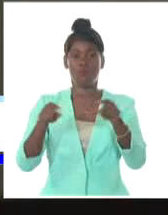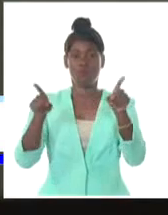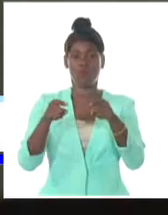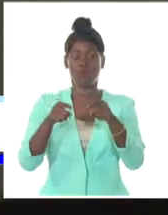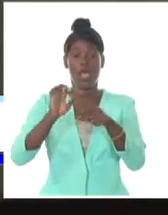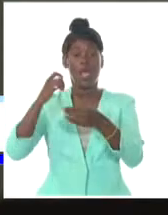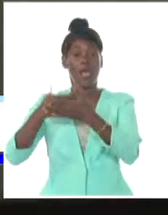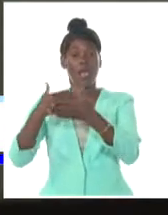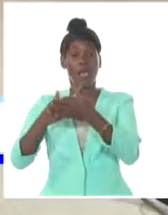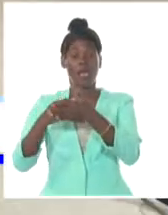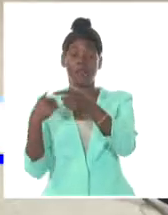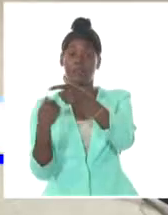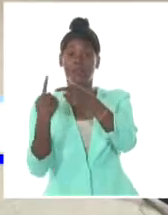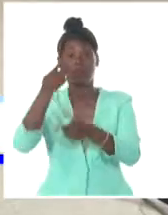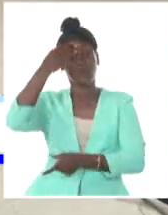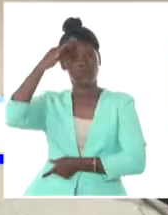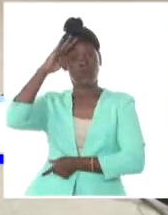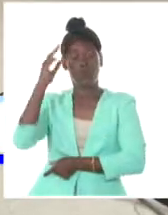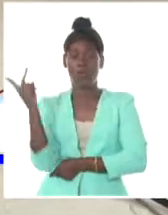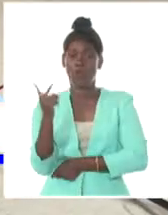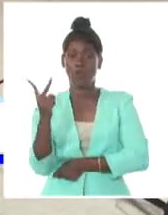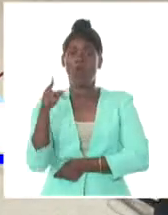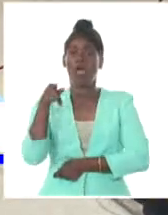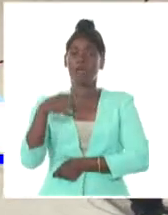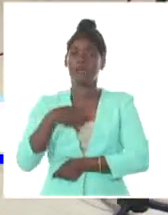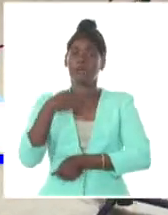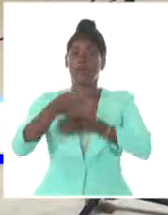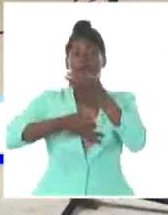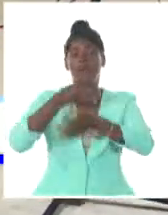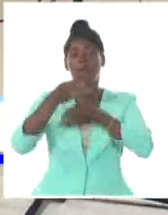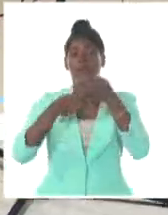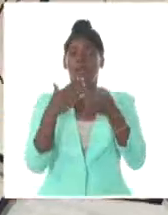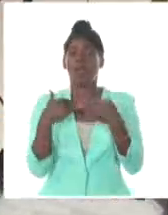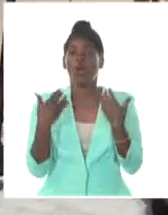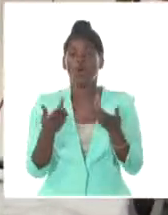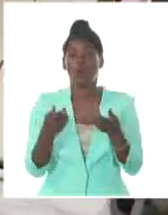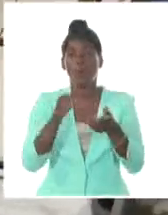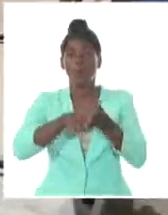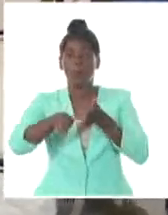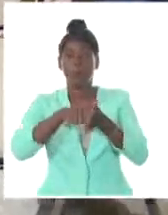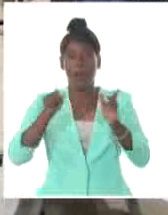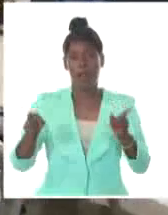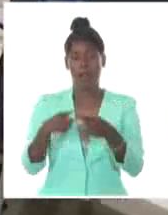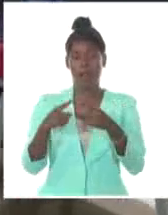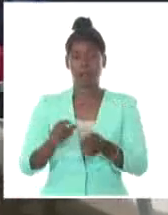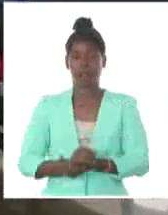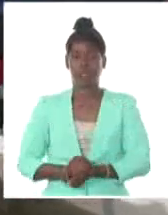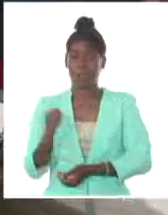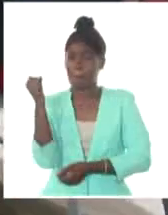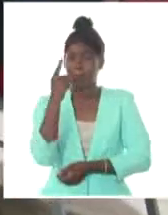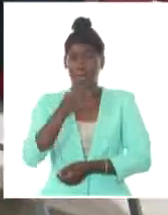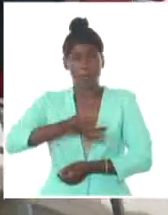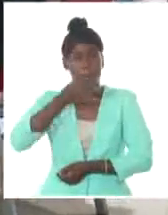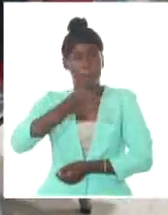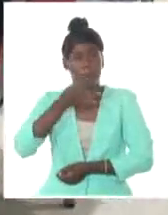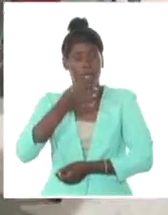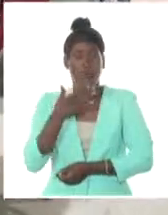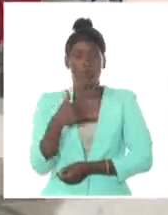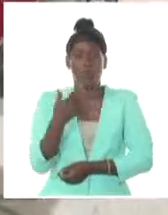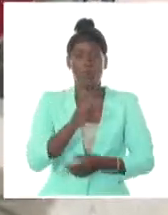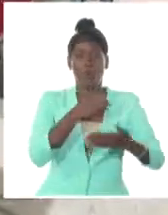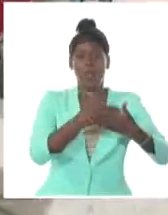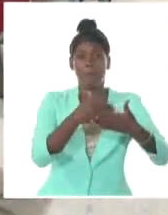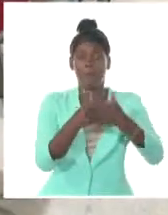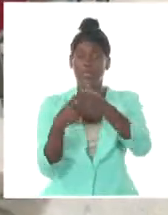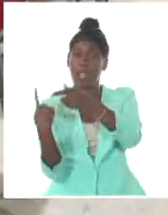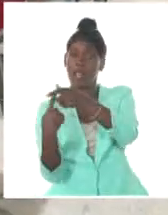Cuatro temáticas fundamentales centraron los paneles de esta edición. En primer lugar estuvieron los desafíos de las discográficas, pero también